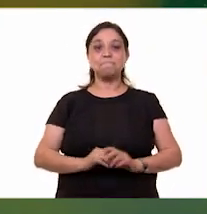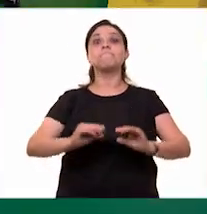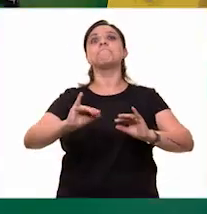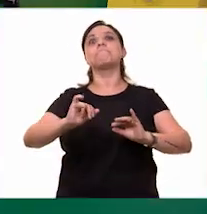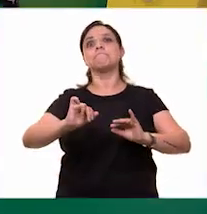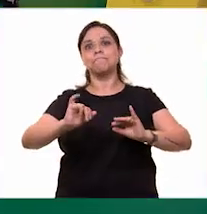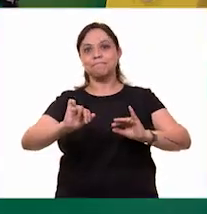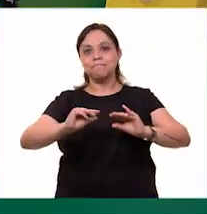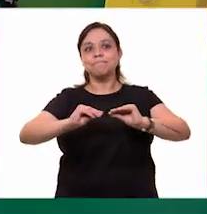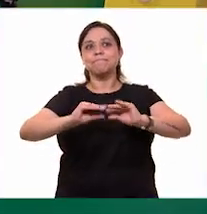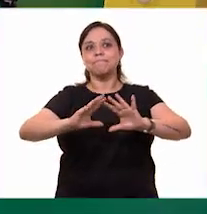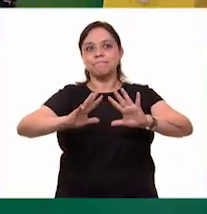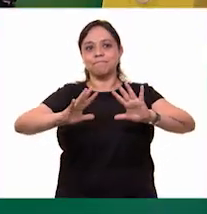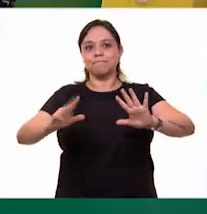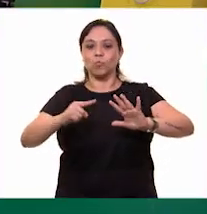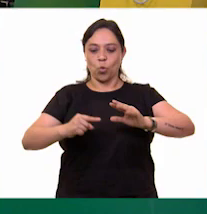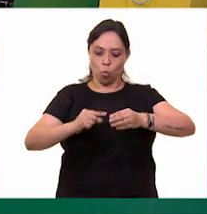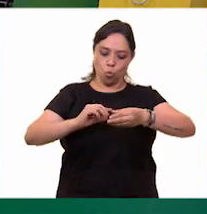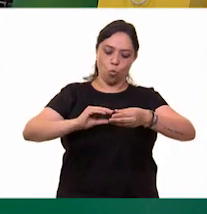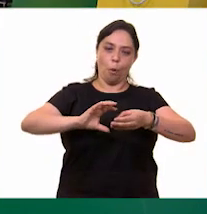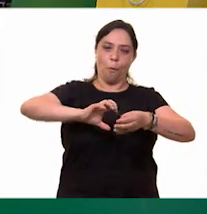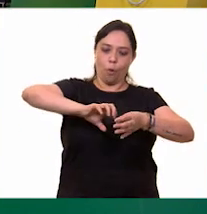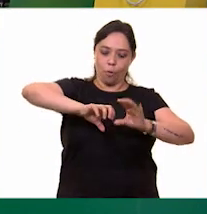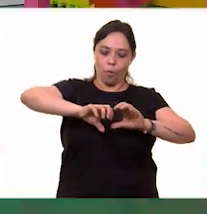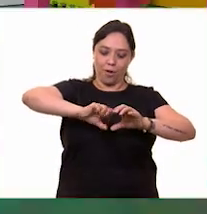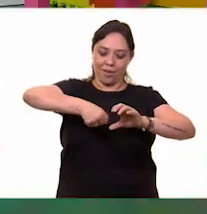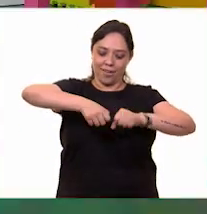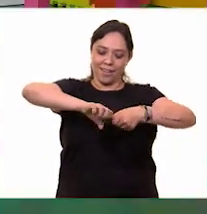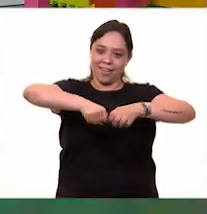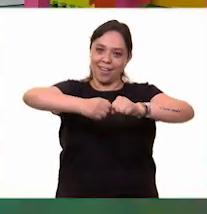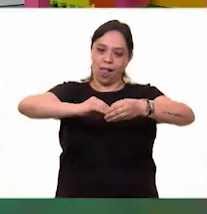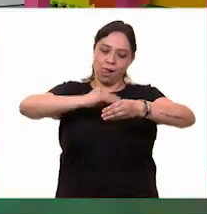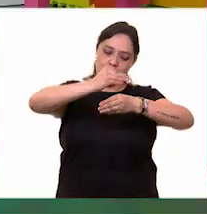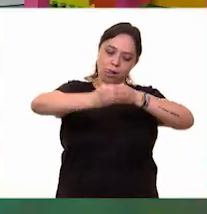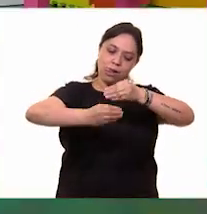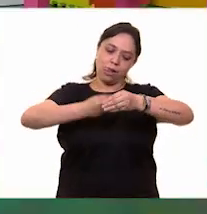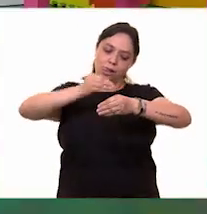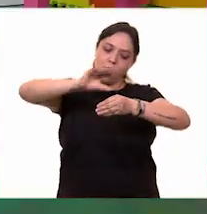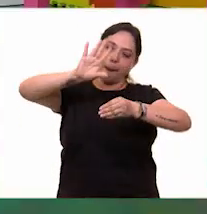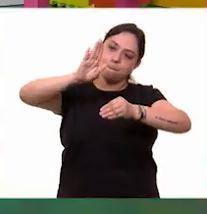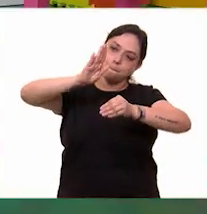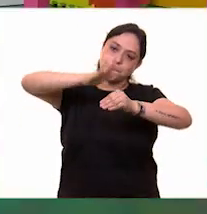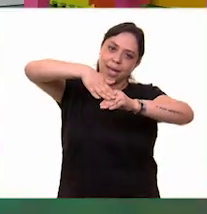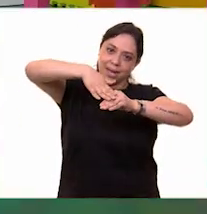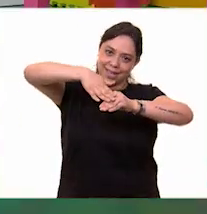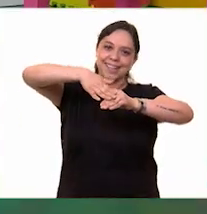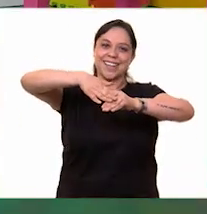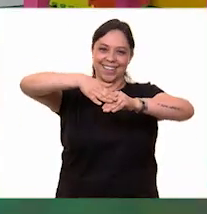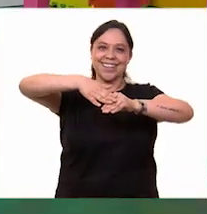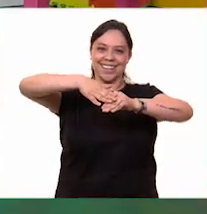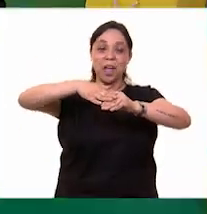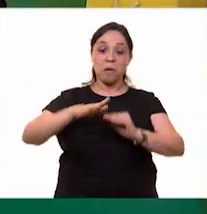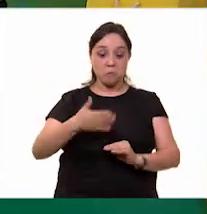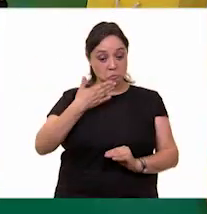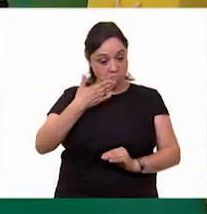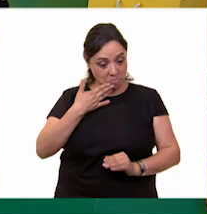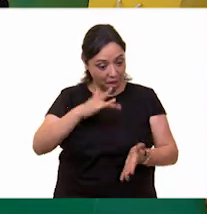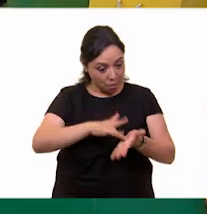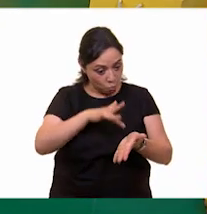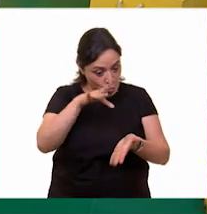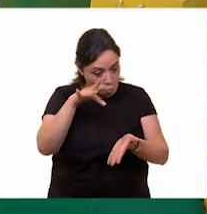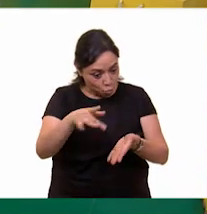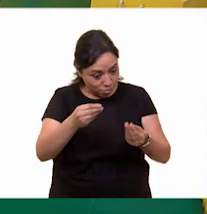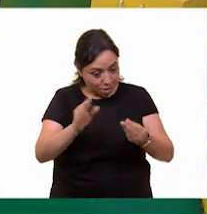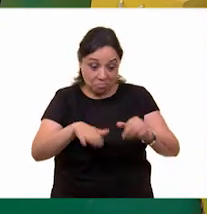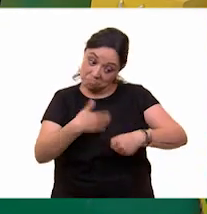ahora sí tuviste que pegarlo para que no se cayera. Muy bien, perfecto, amigo. Oye, pues muchas gracias y esperemos